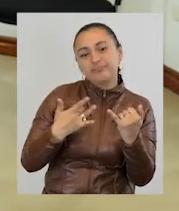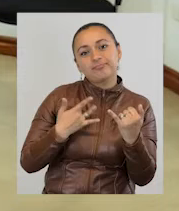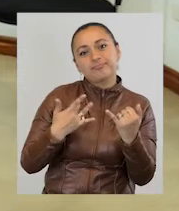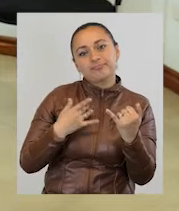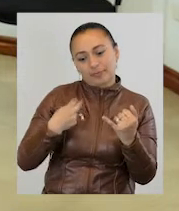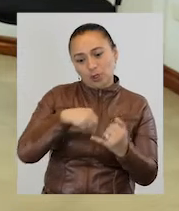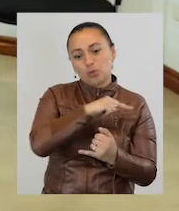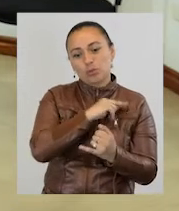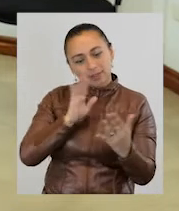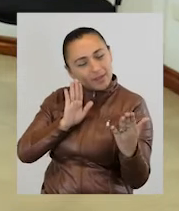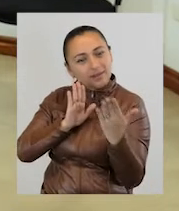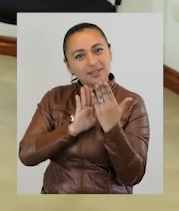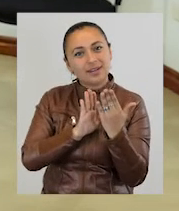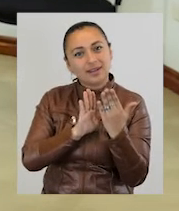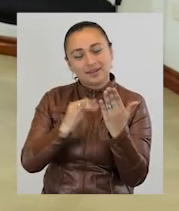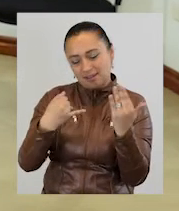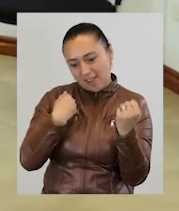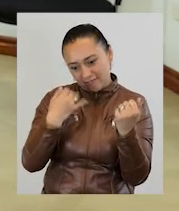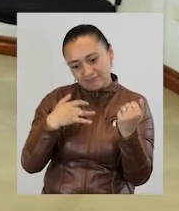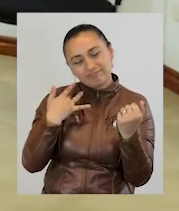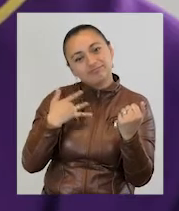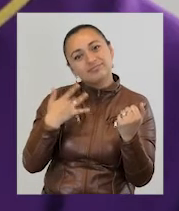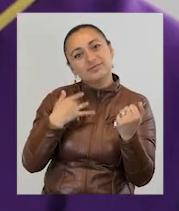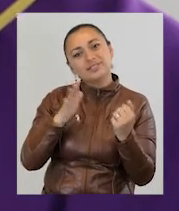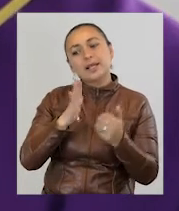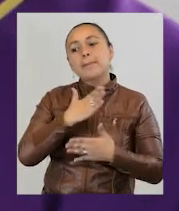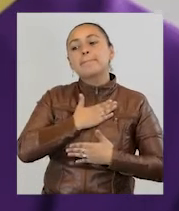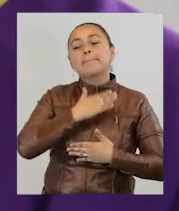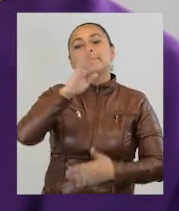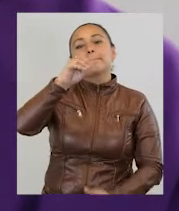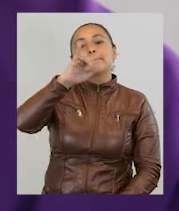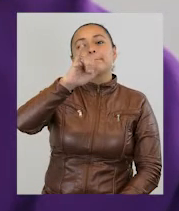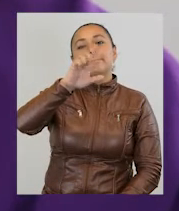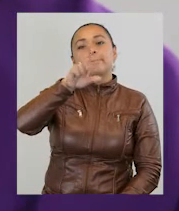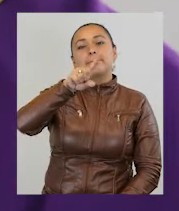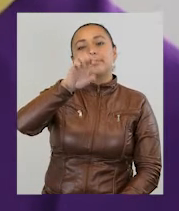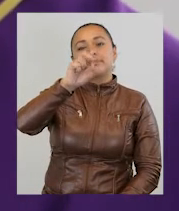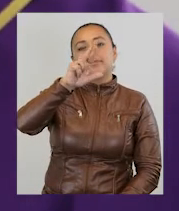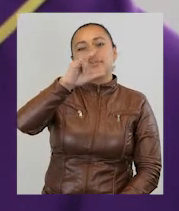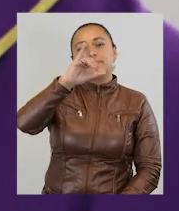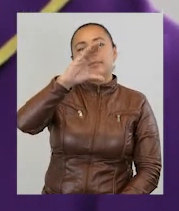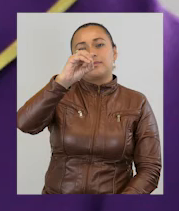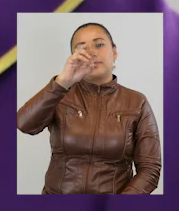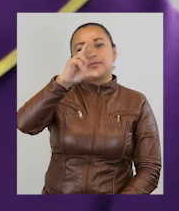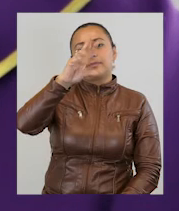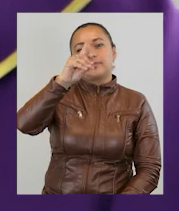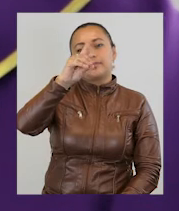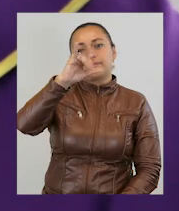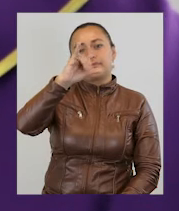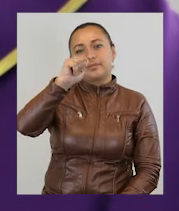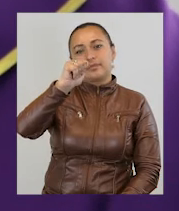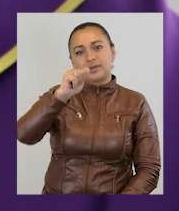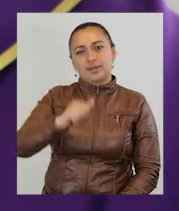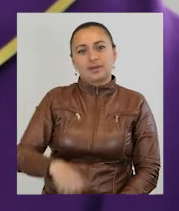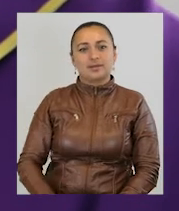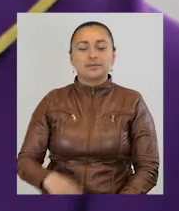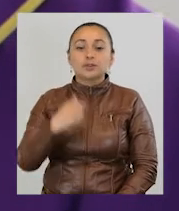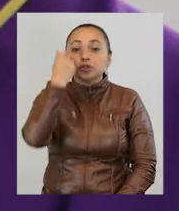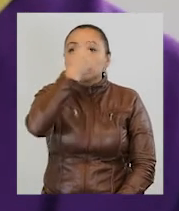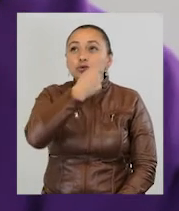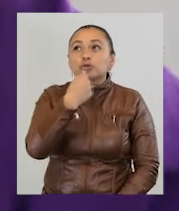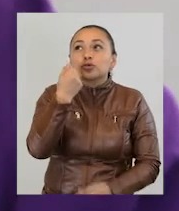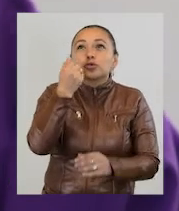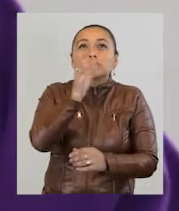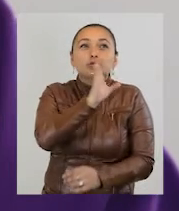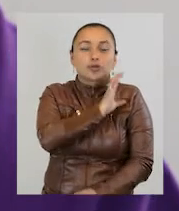ellos y que solicita nuestra cercanía y nuestra misericordia.